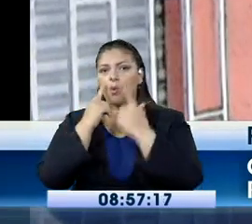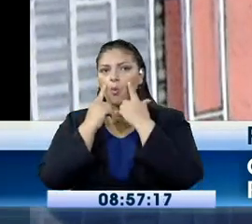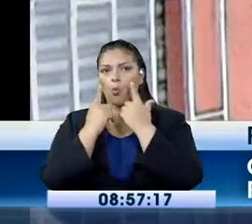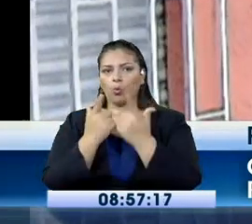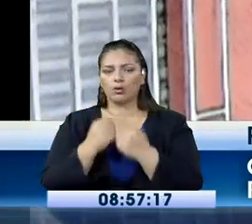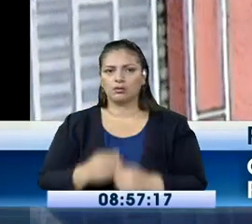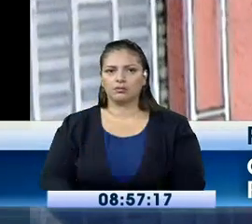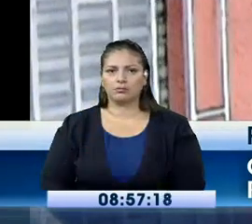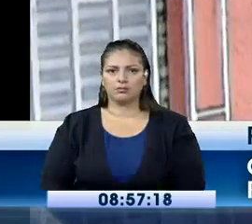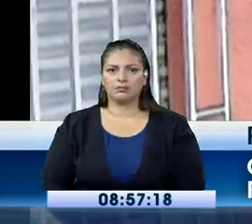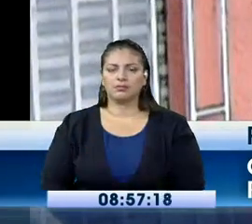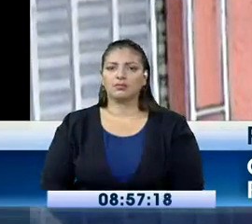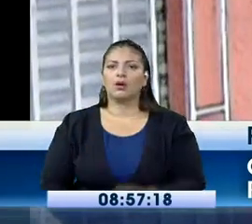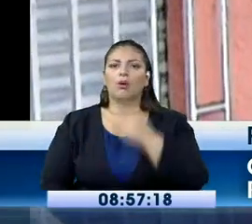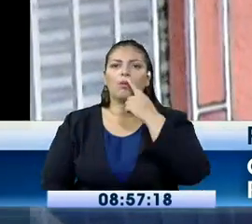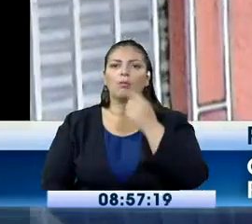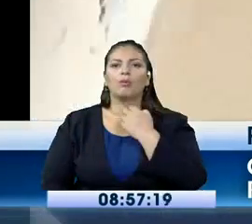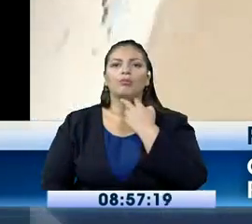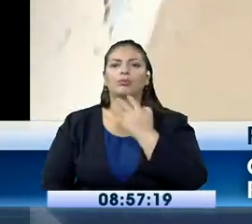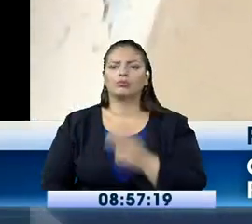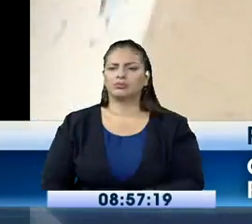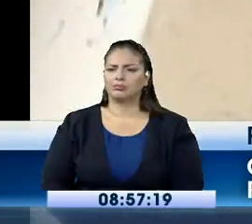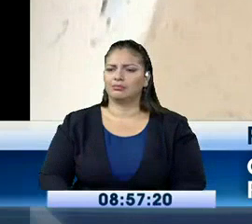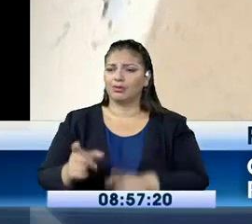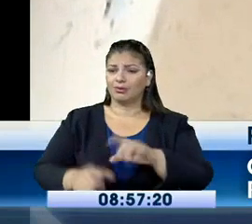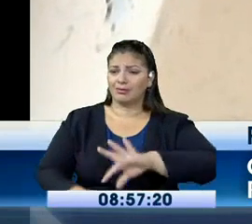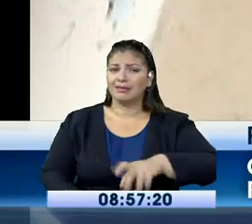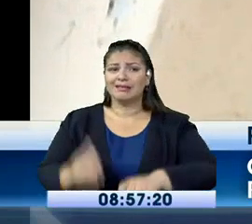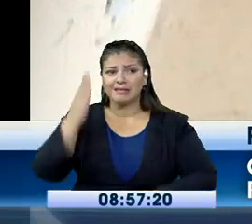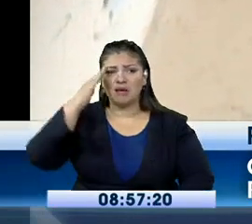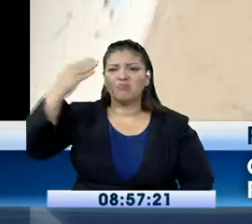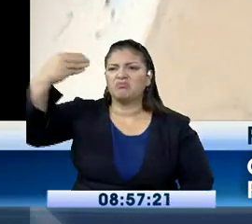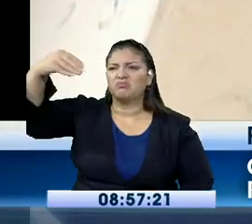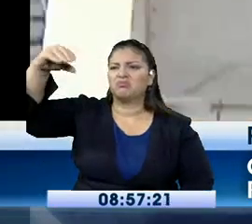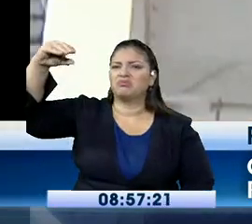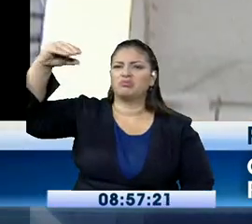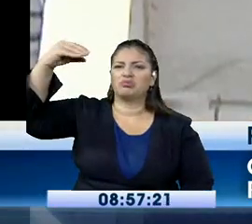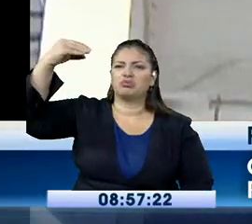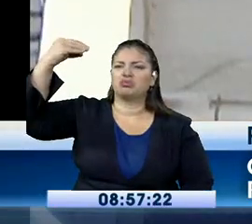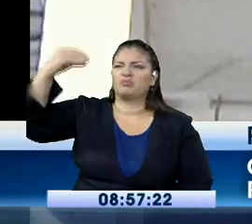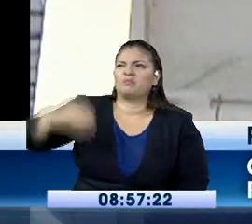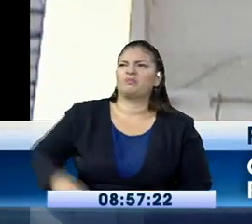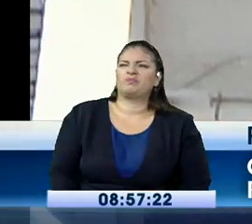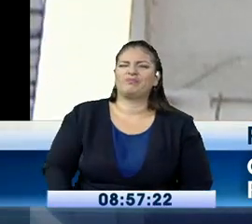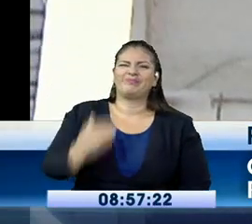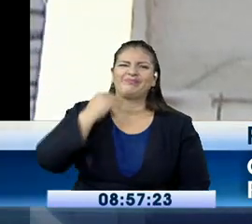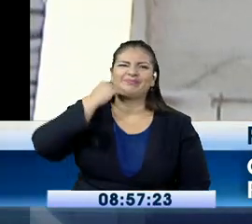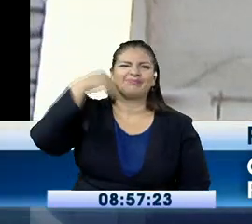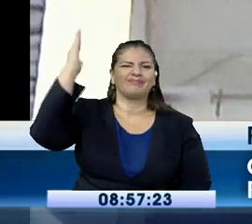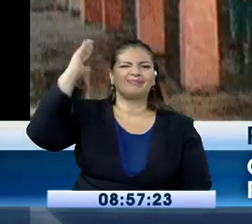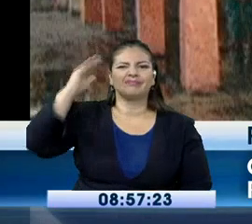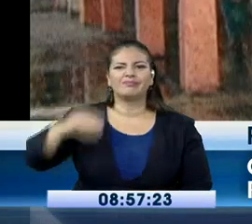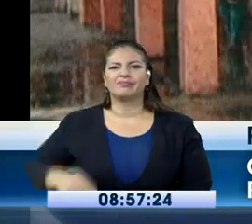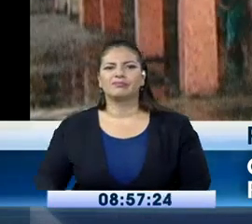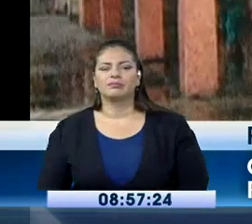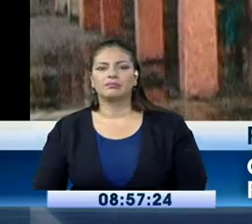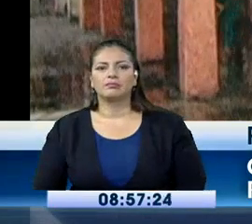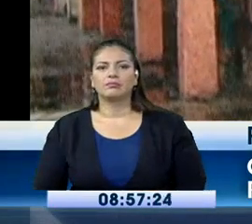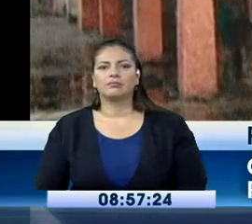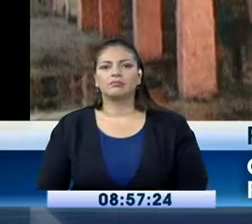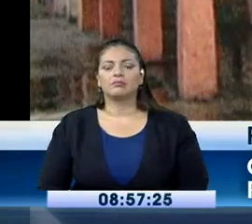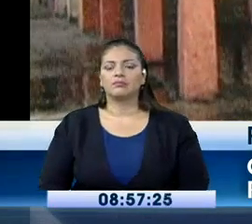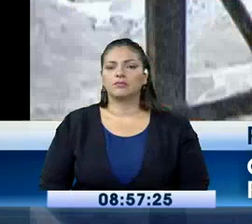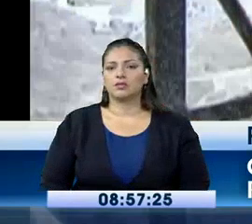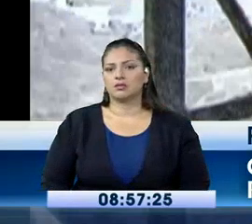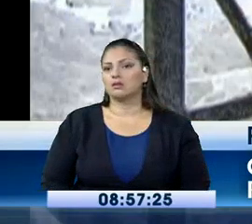no le temen a la cámara, eso le da igual. En este me ha habido como dos robos, allá en la otra esquina también han robado. Lo que más les